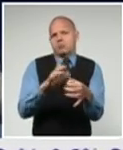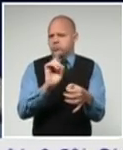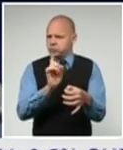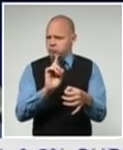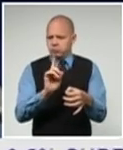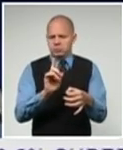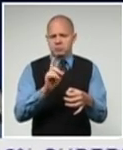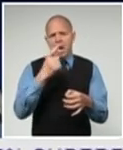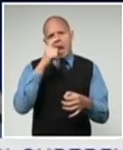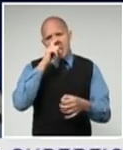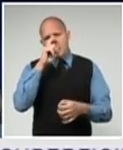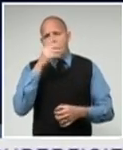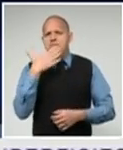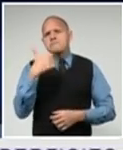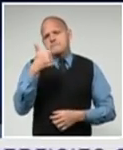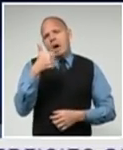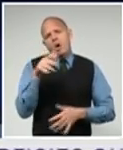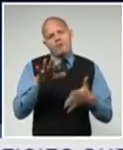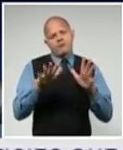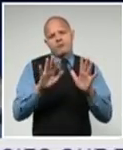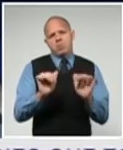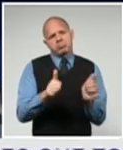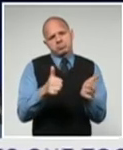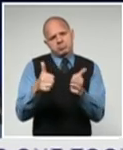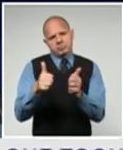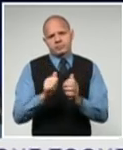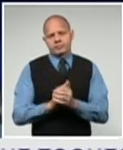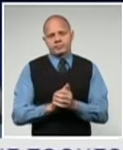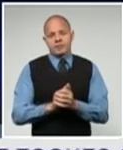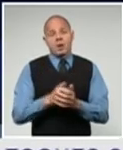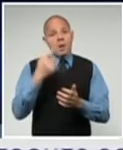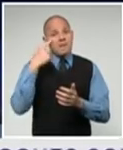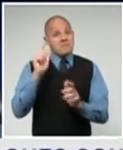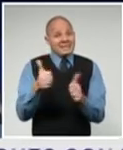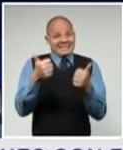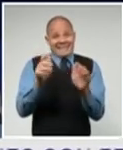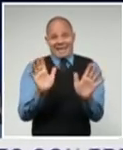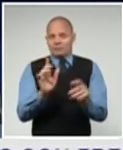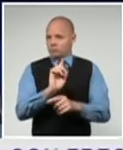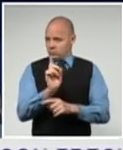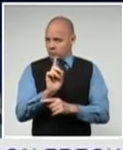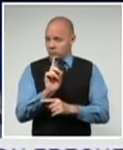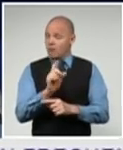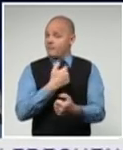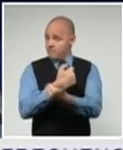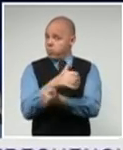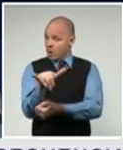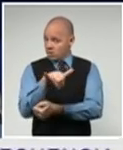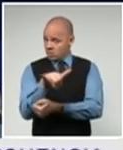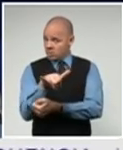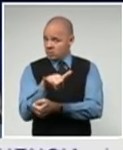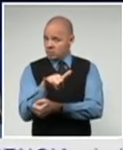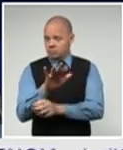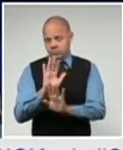buena, sin grandes complicaciones, aunque no exento de ellas, y las hemos tenido de hecho,